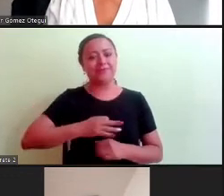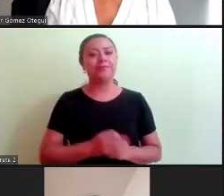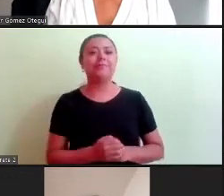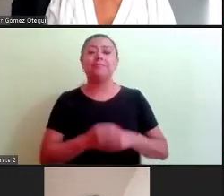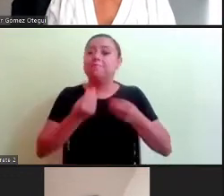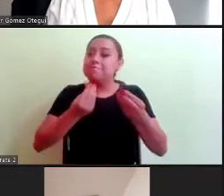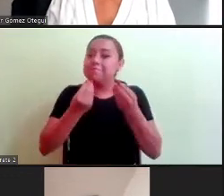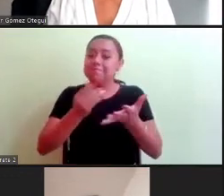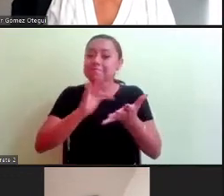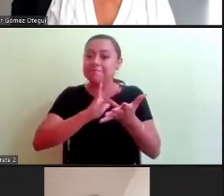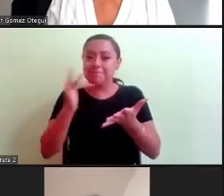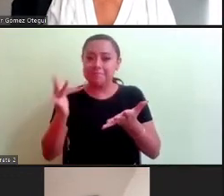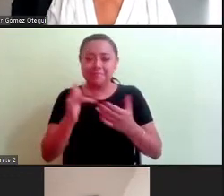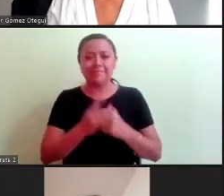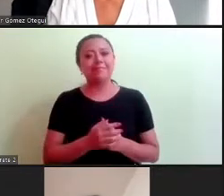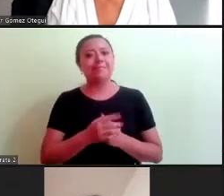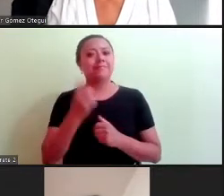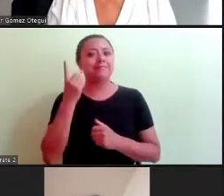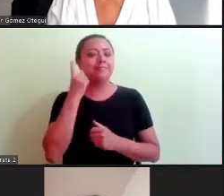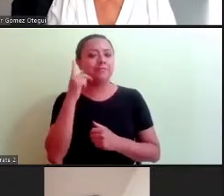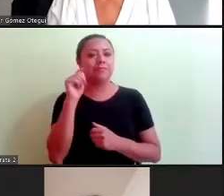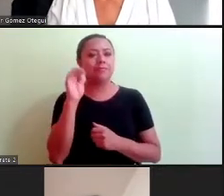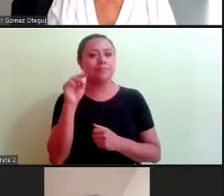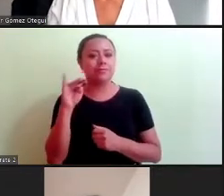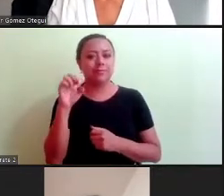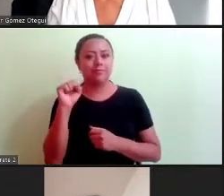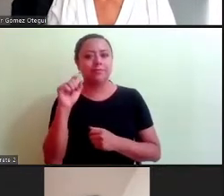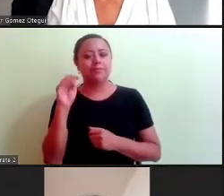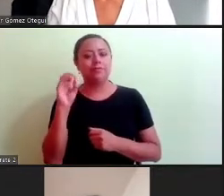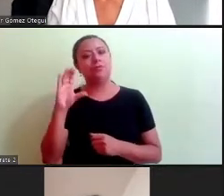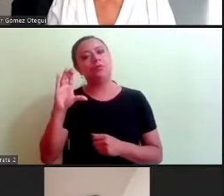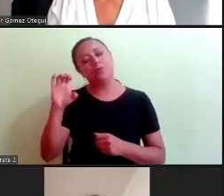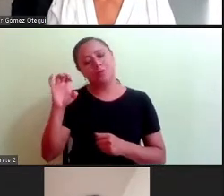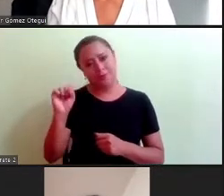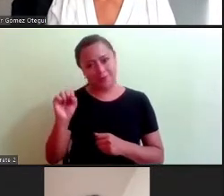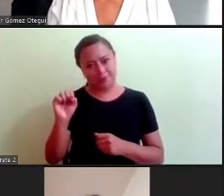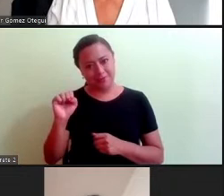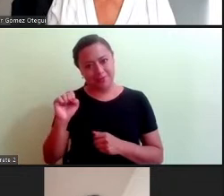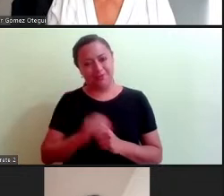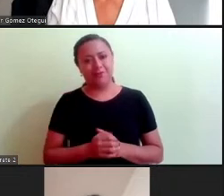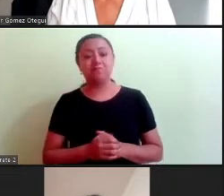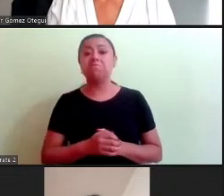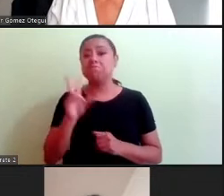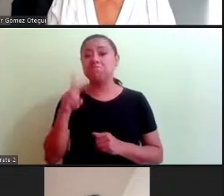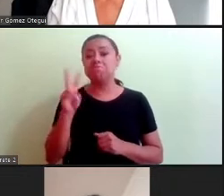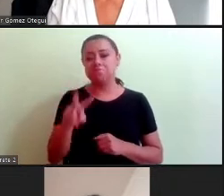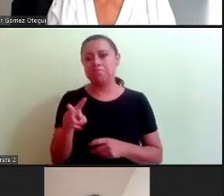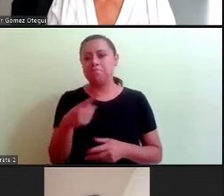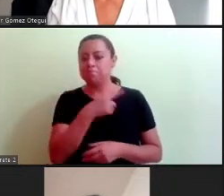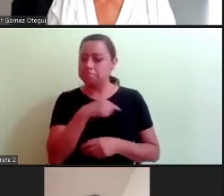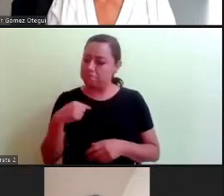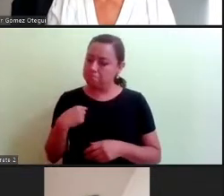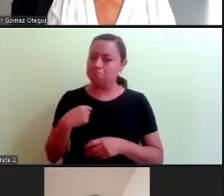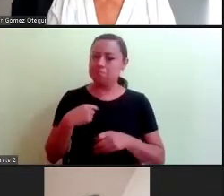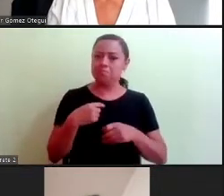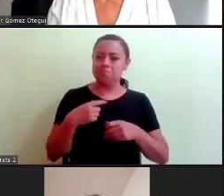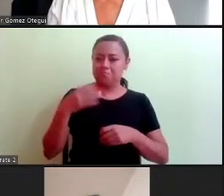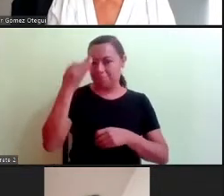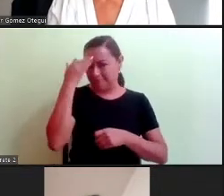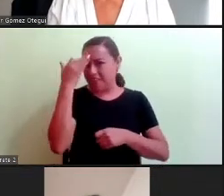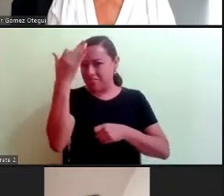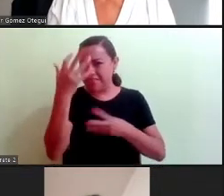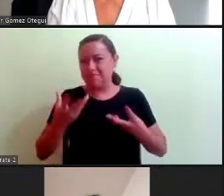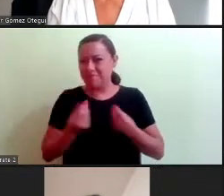Muchísimas gracias, diputado Temístocles Villanueva. Así es, en efecto, hemos trabajado desde hace tiempo juntos